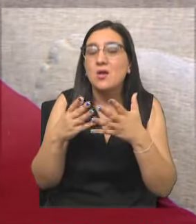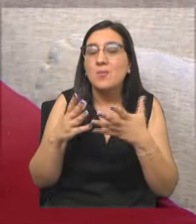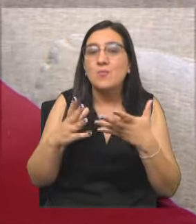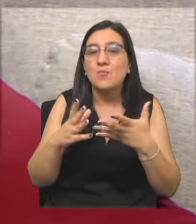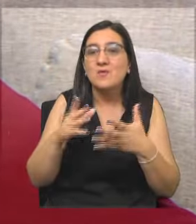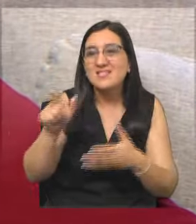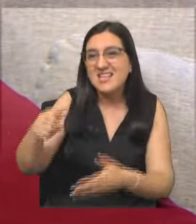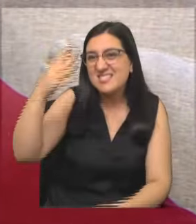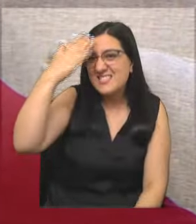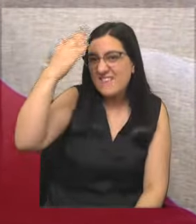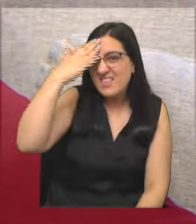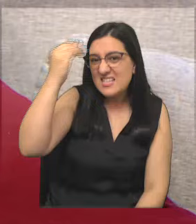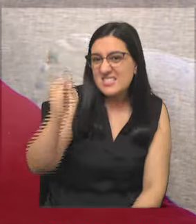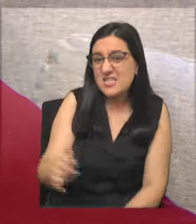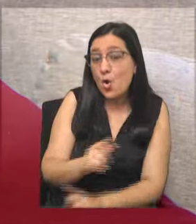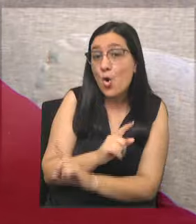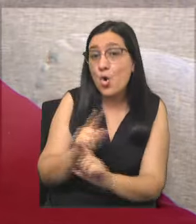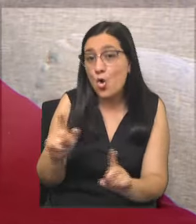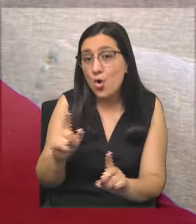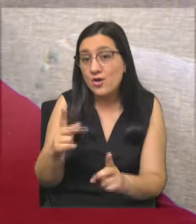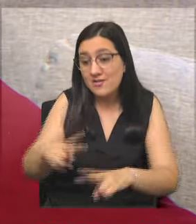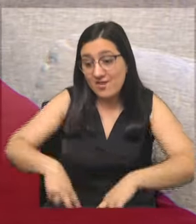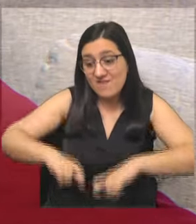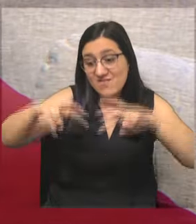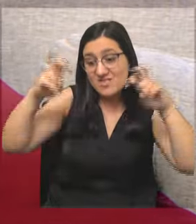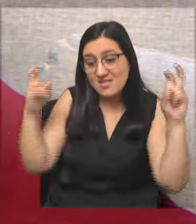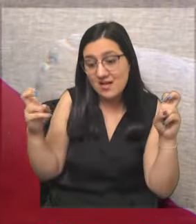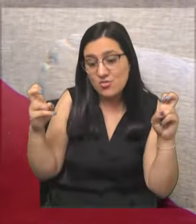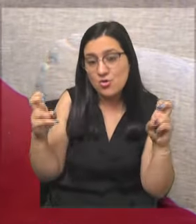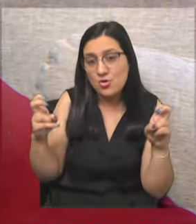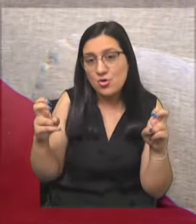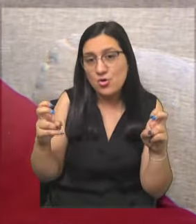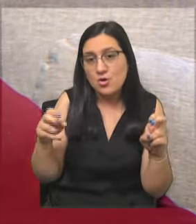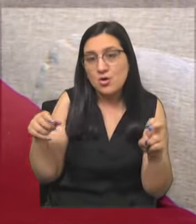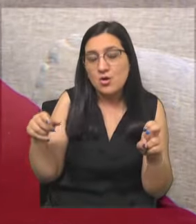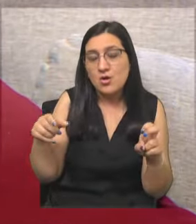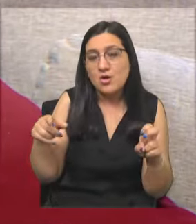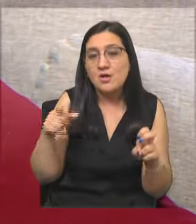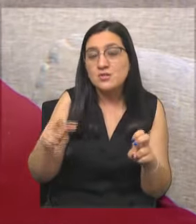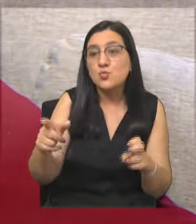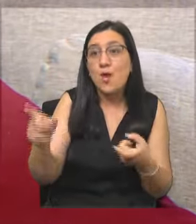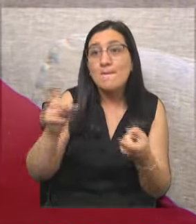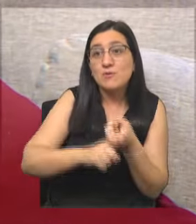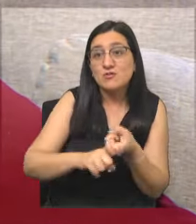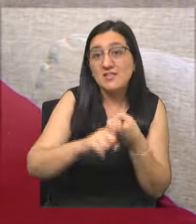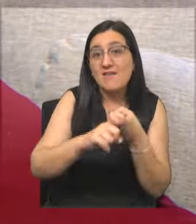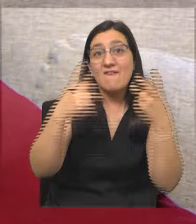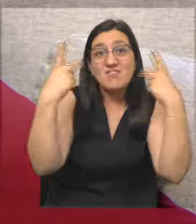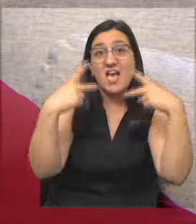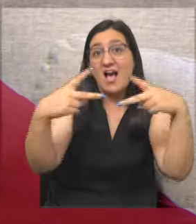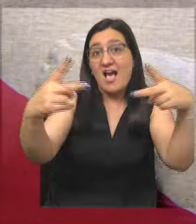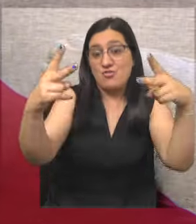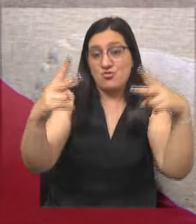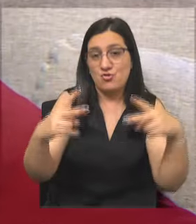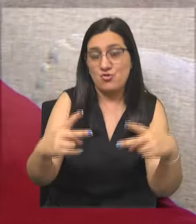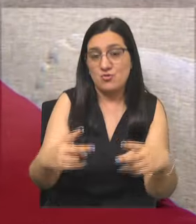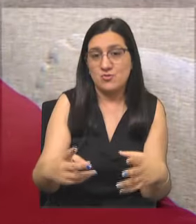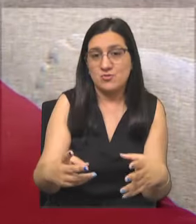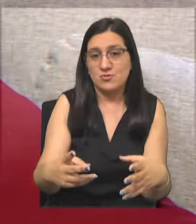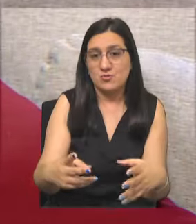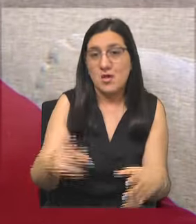él sabía o no que estaban investigando el recorrido de su esposa por el continente, es verdad, me imagino que